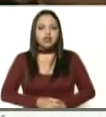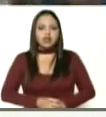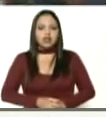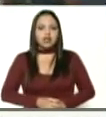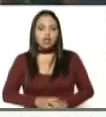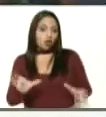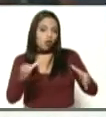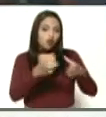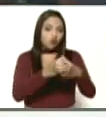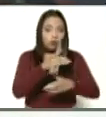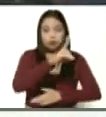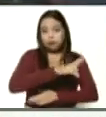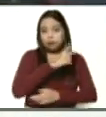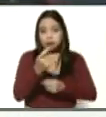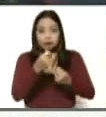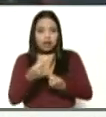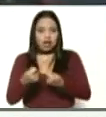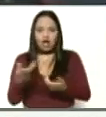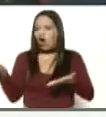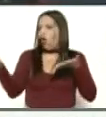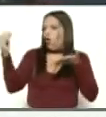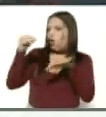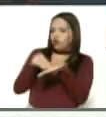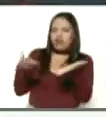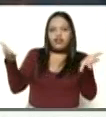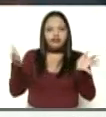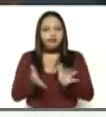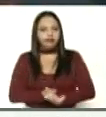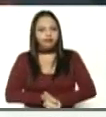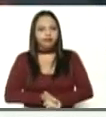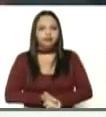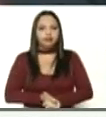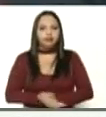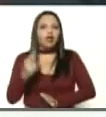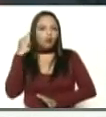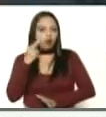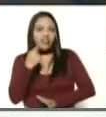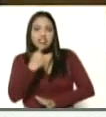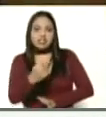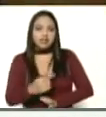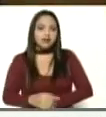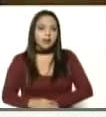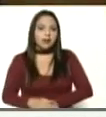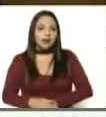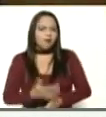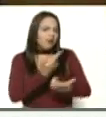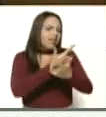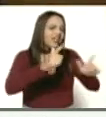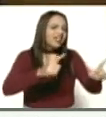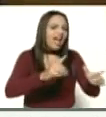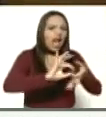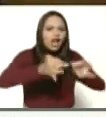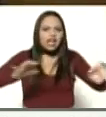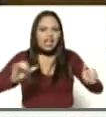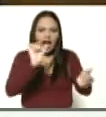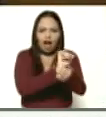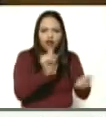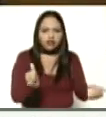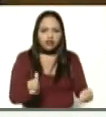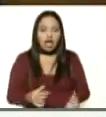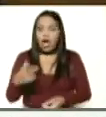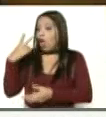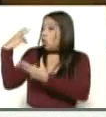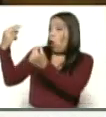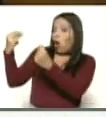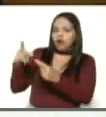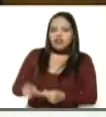de élites, de Bepa, un momento, otra vez. Y entonces Bolívar, bueno, dice, vamos a libertar a los esclavos, y entonces no, vamos a libertar a los negros,